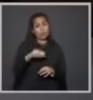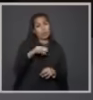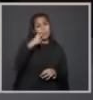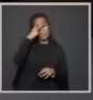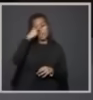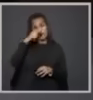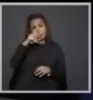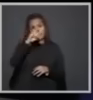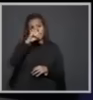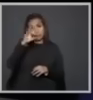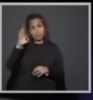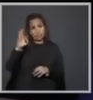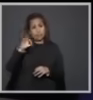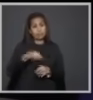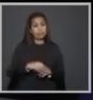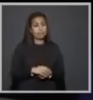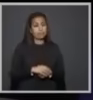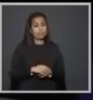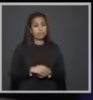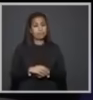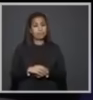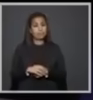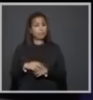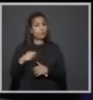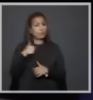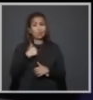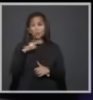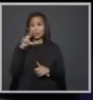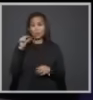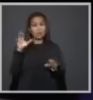gobierno y no he cambiado.